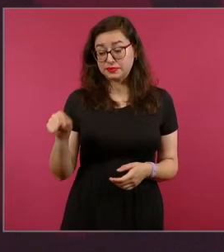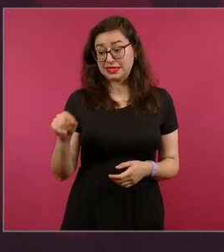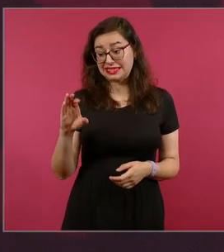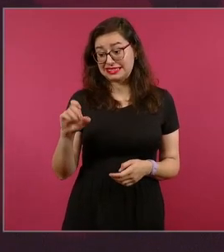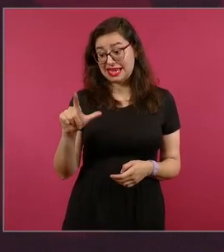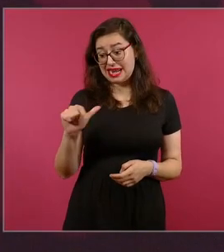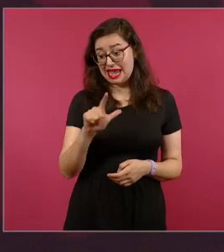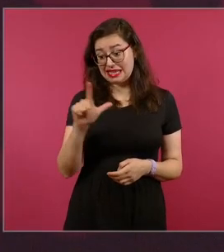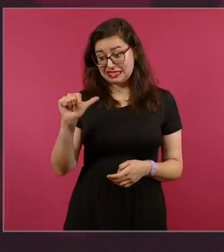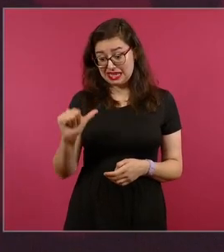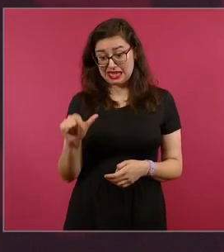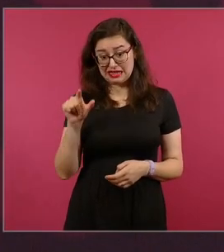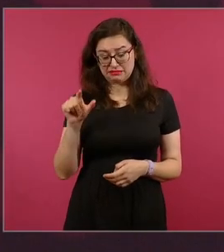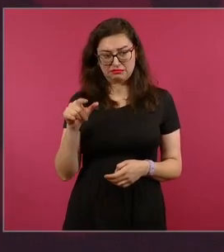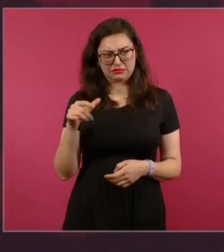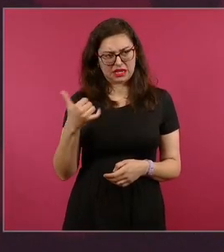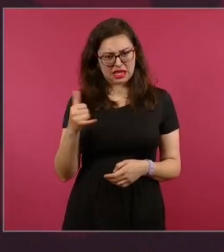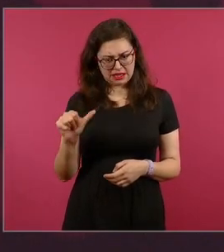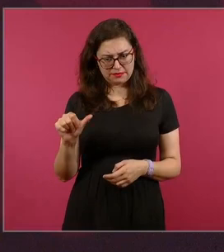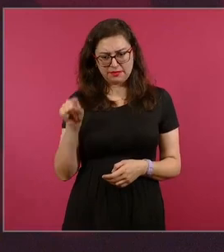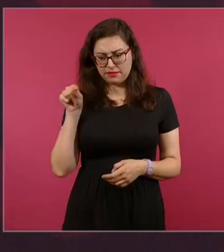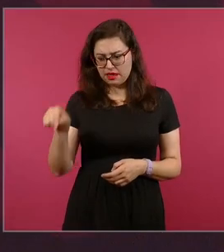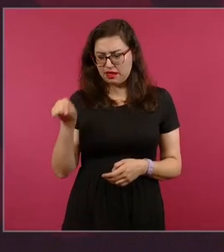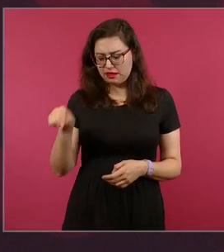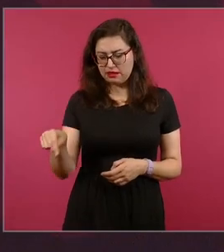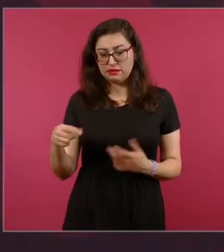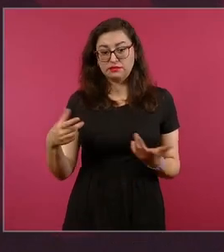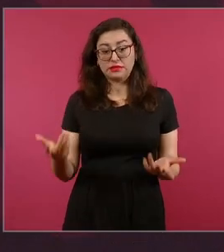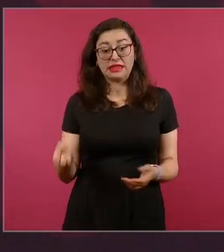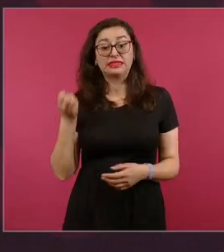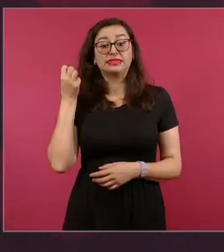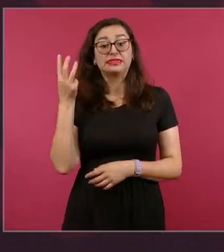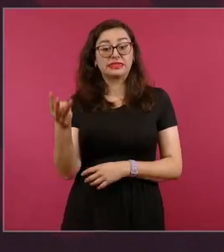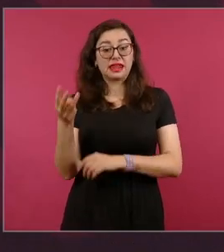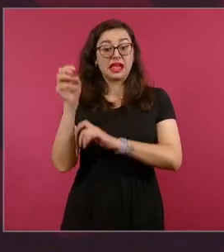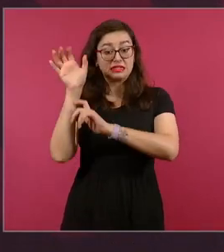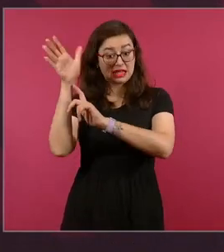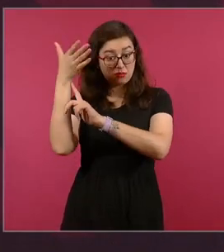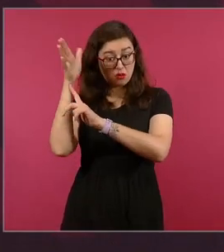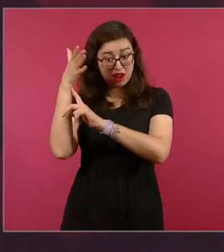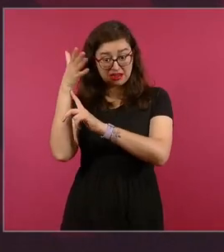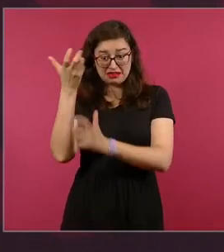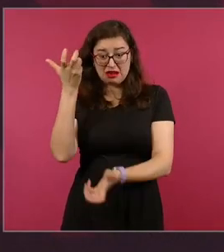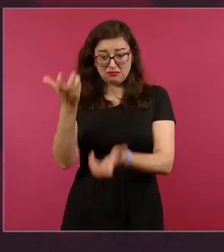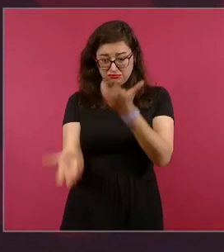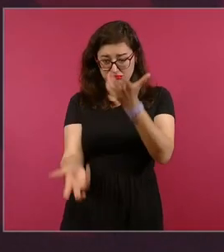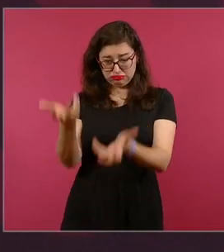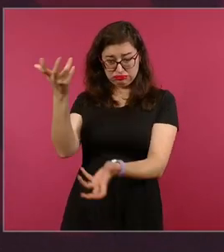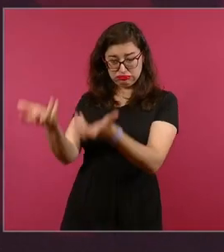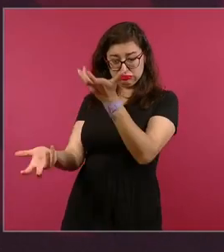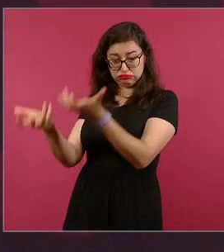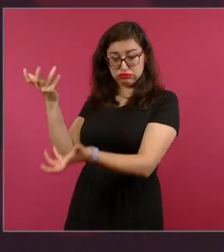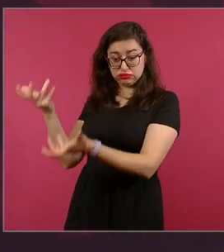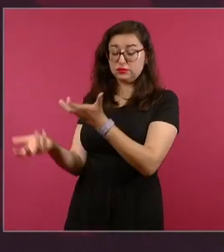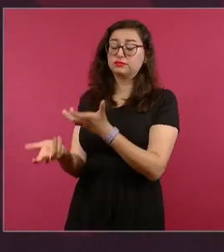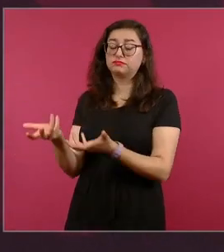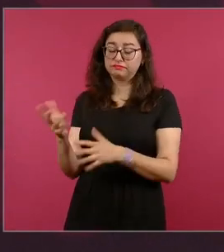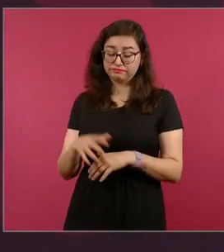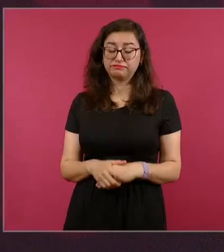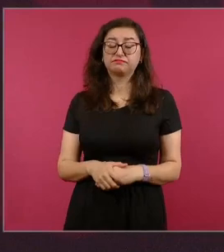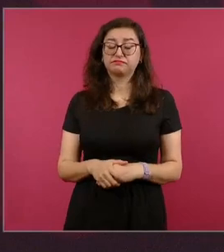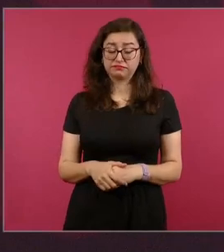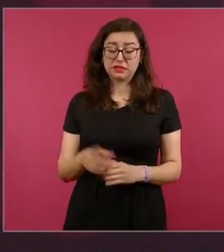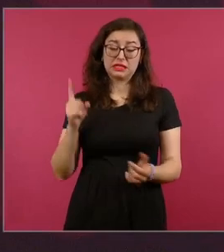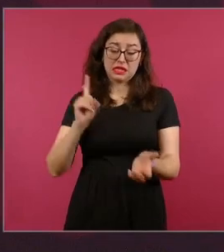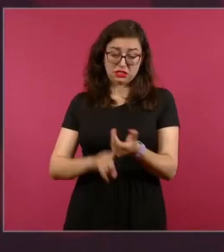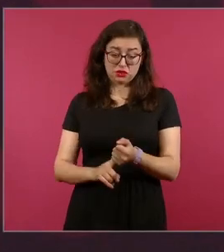dañadas 3 ambulancias, se están haciendo las investigaciones y hubieron